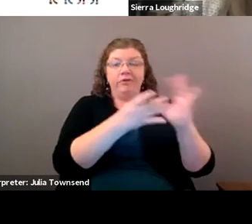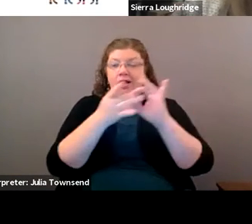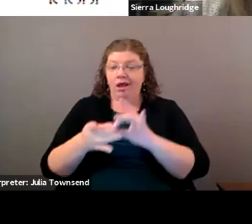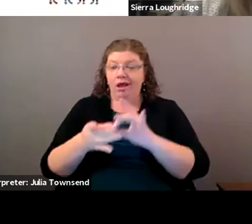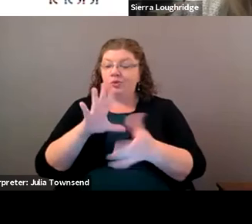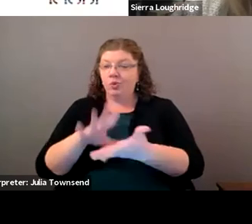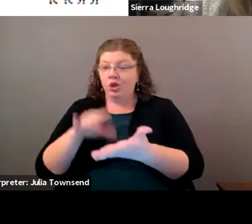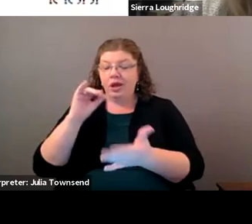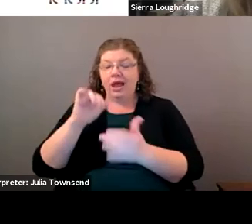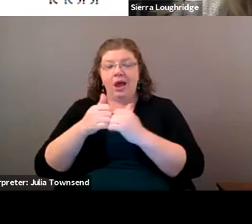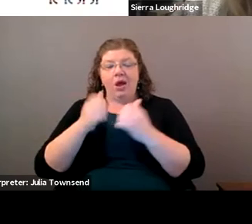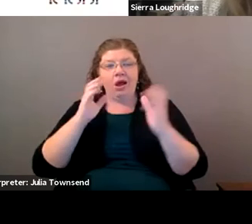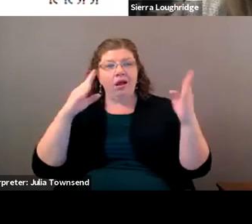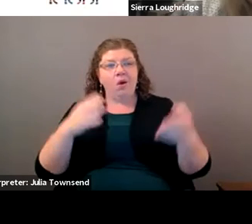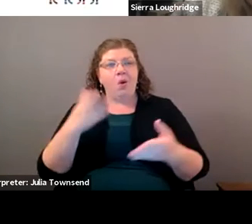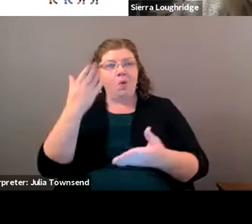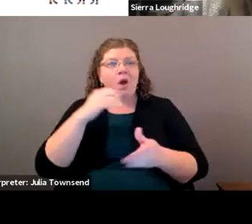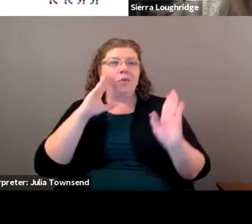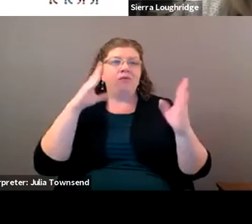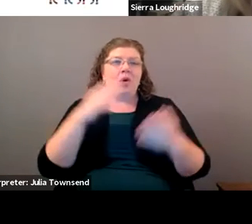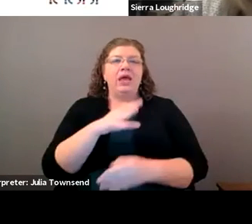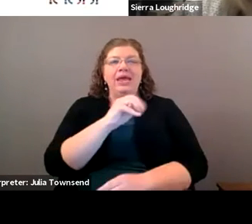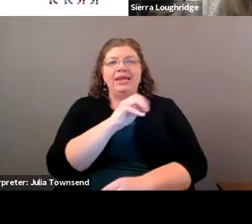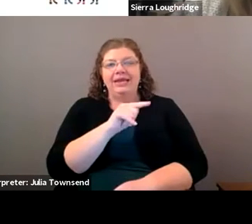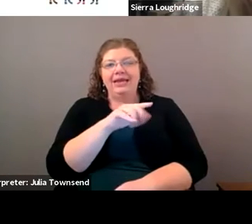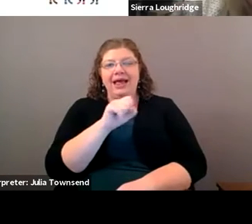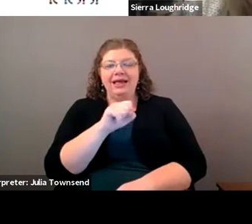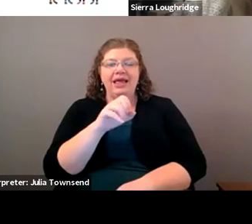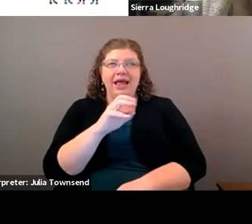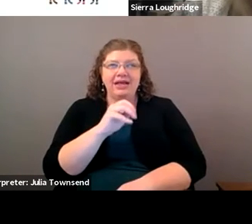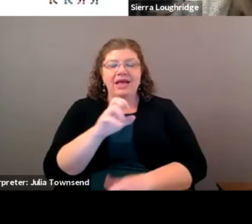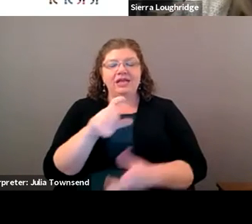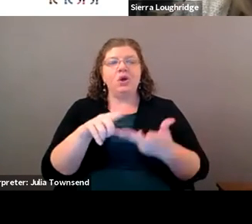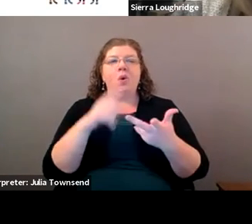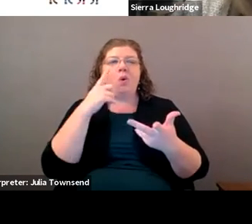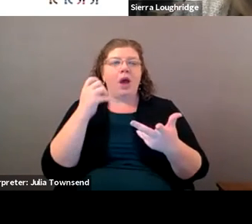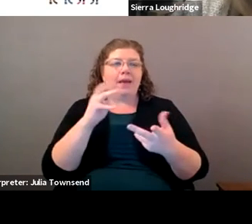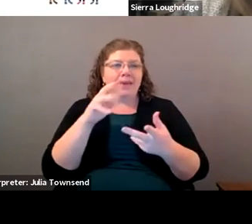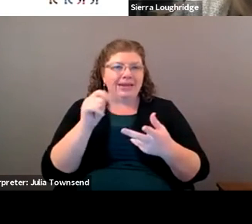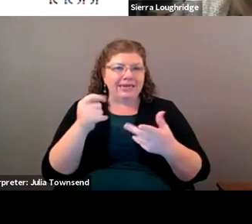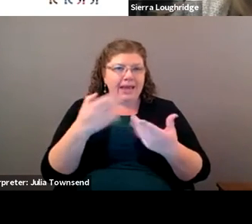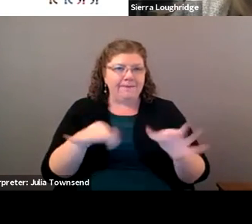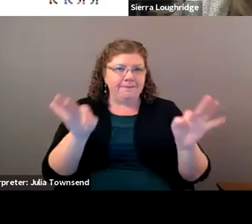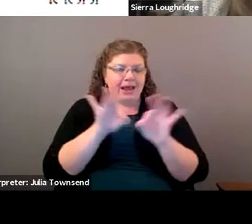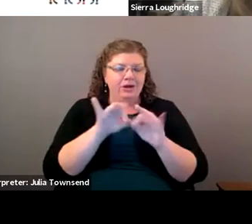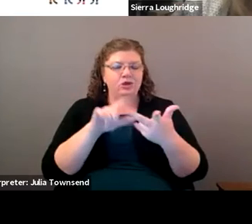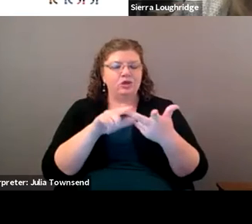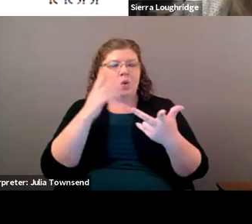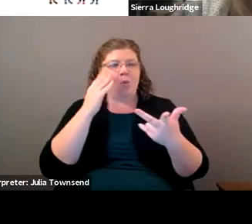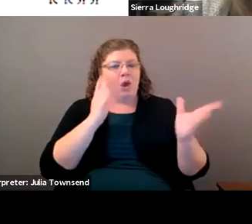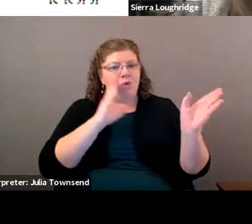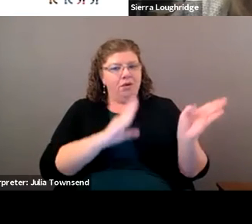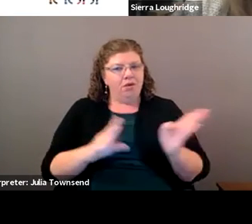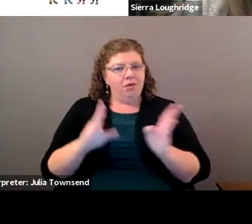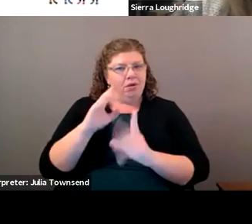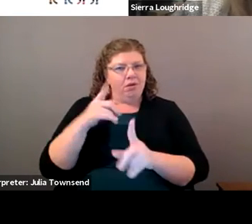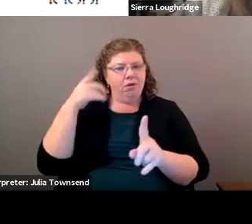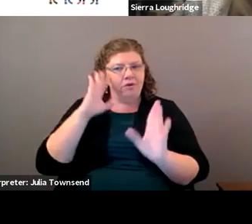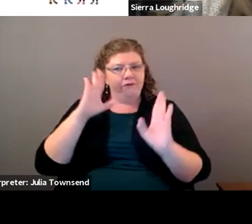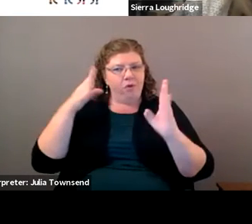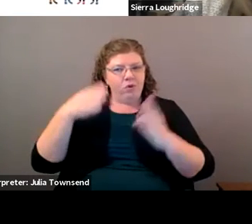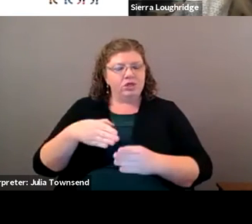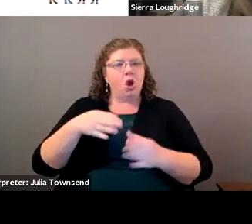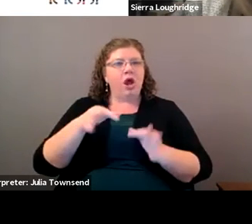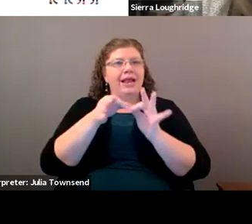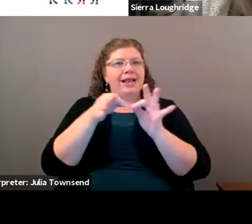las iniciativas que tenemos y el por qué nos estamos enfocando en MTSS y por qué es importante el plan de meta y por qué